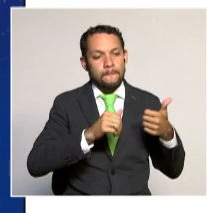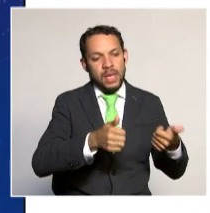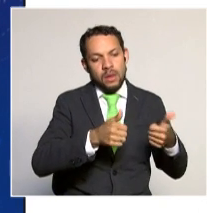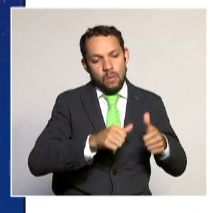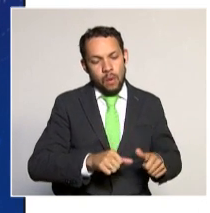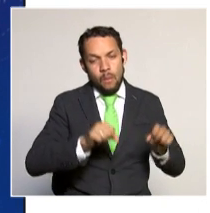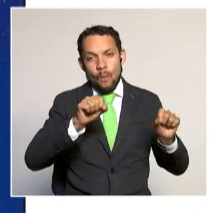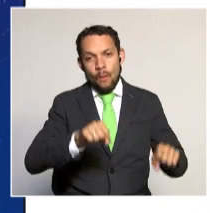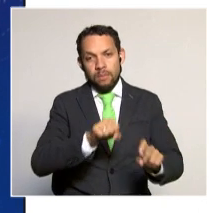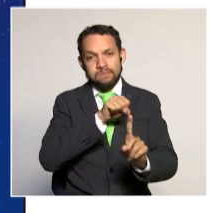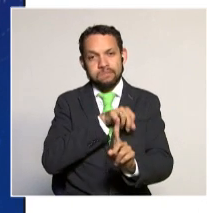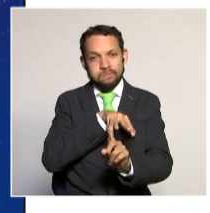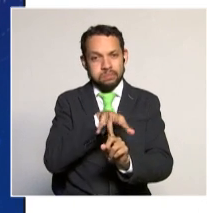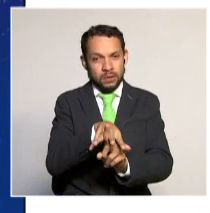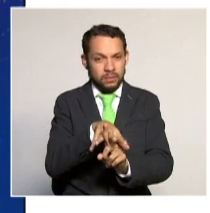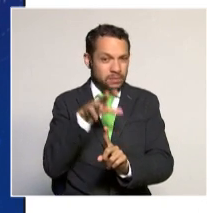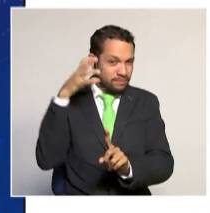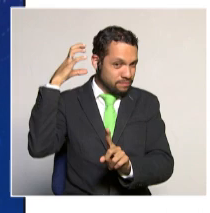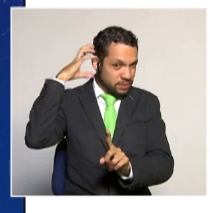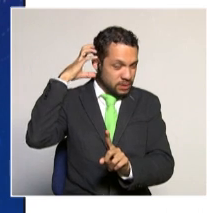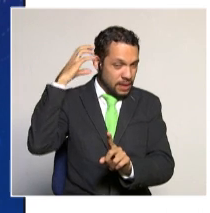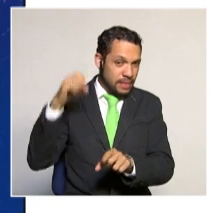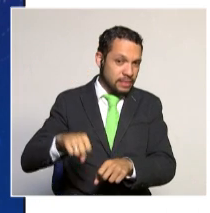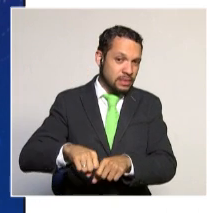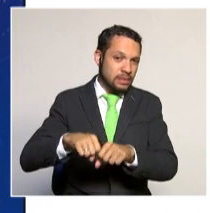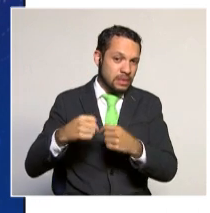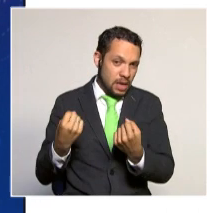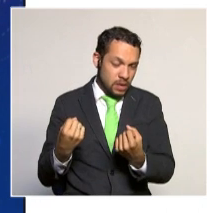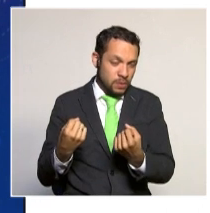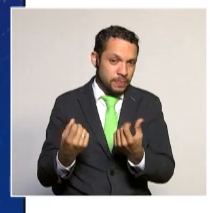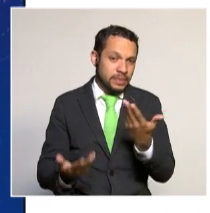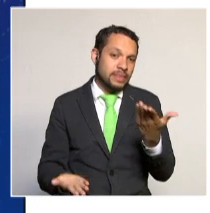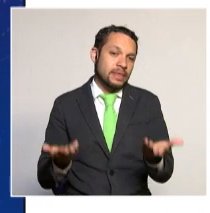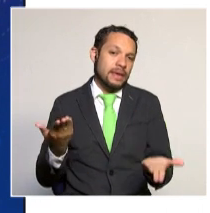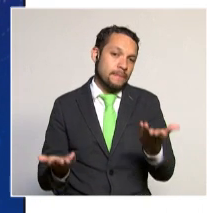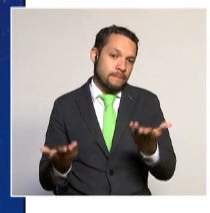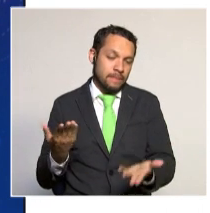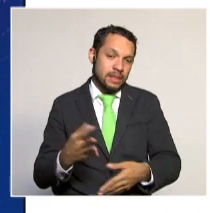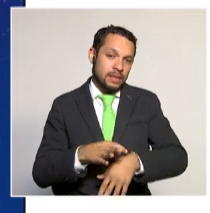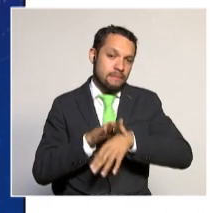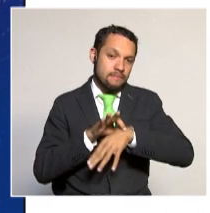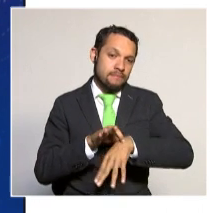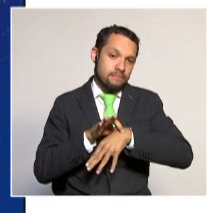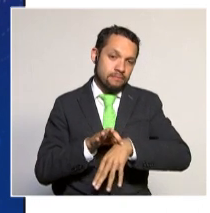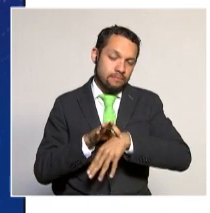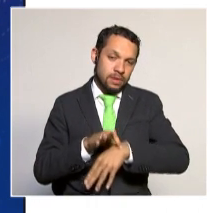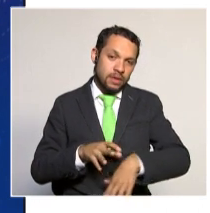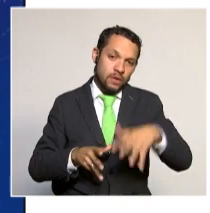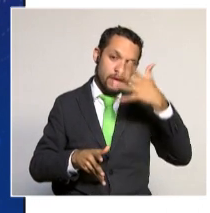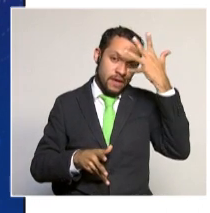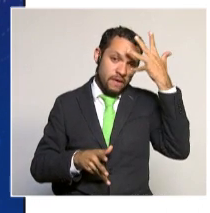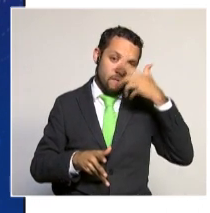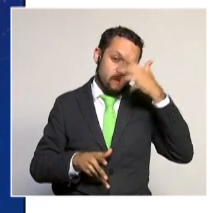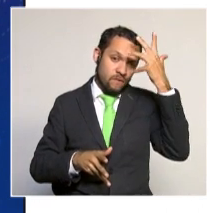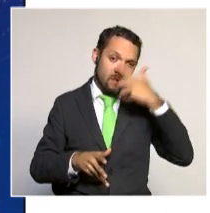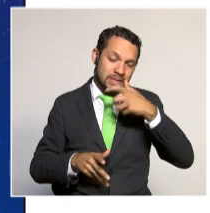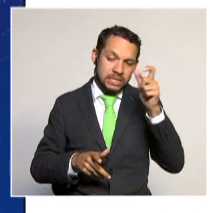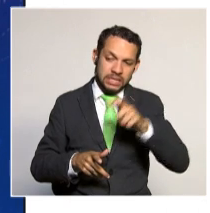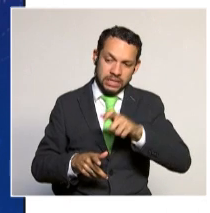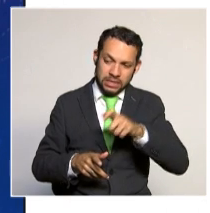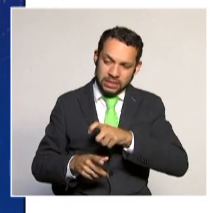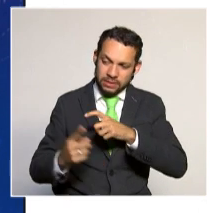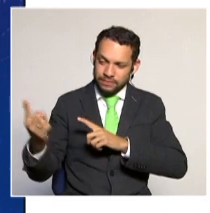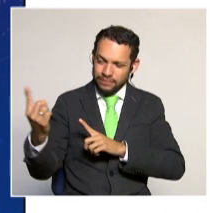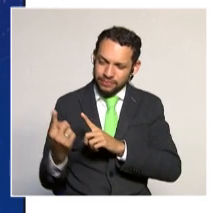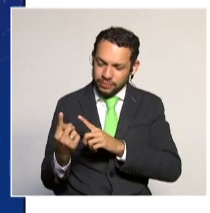a desarrollar. Más, de nuevo la insistencia, únicamente el clínico es el que es capaz de hacerlo porque tiene que entrevistar y